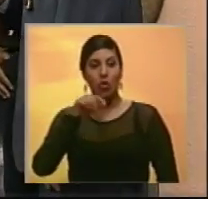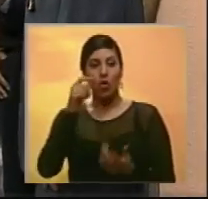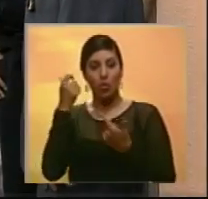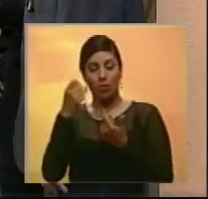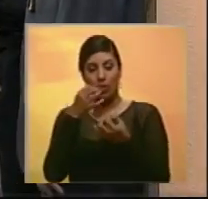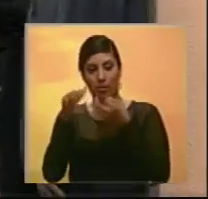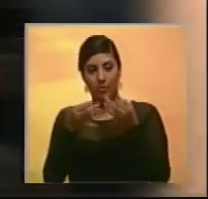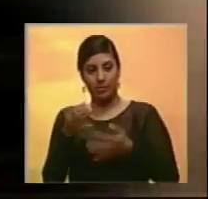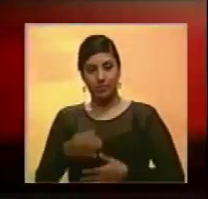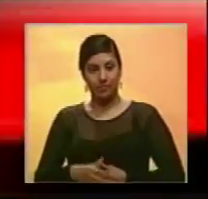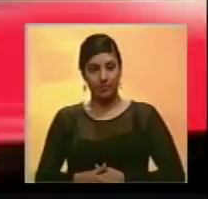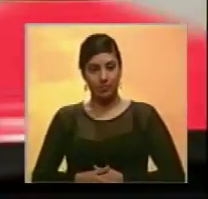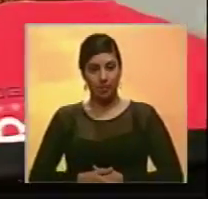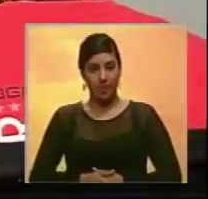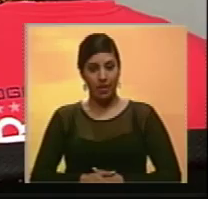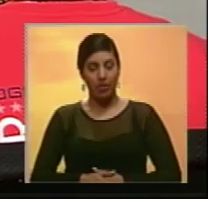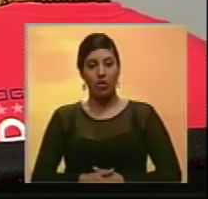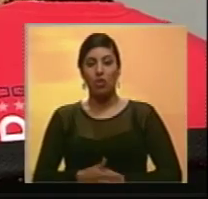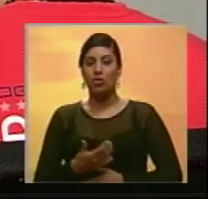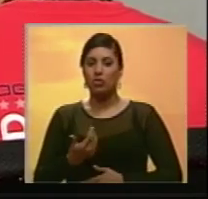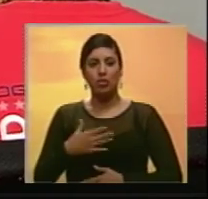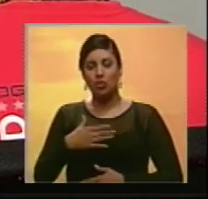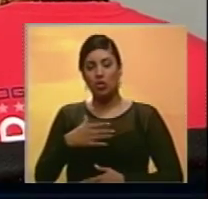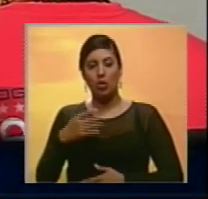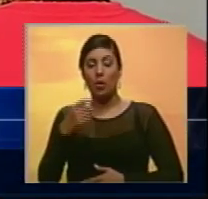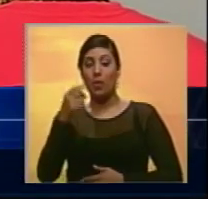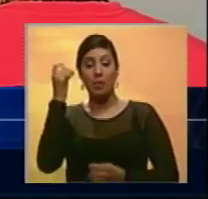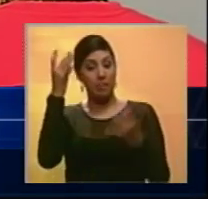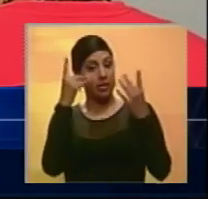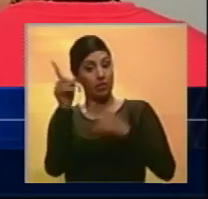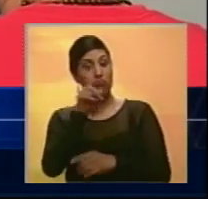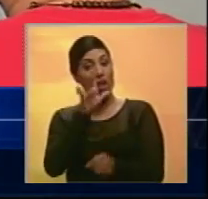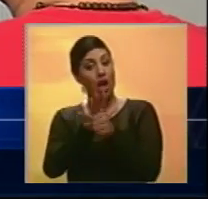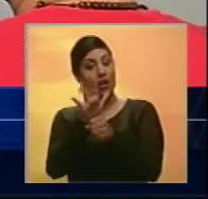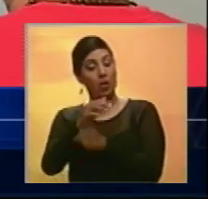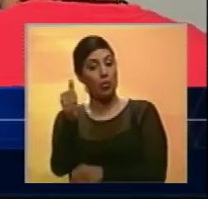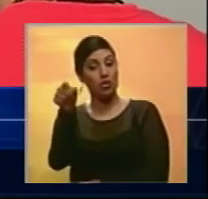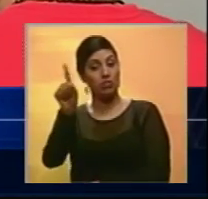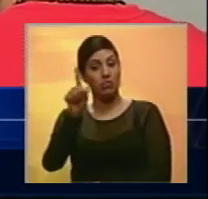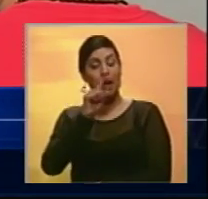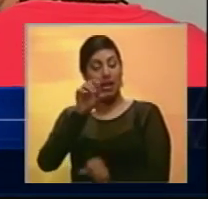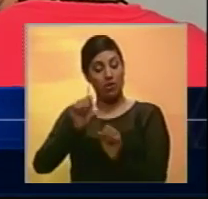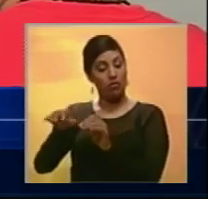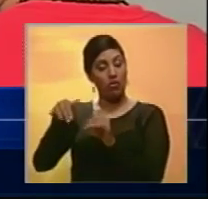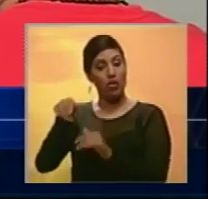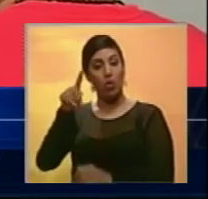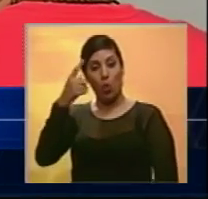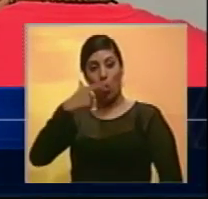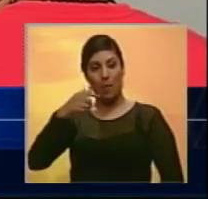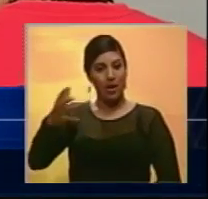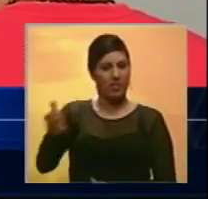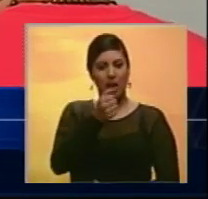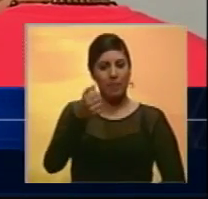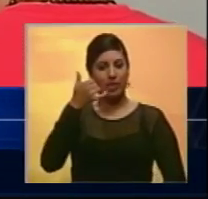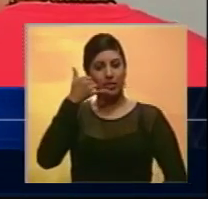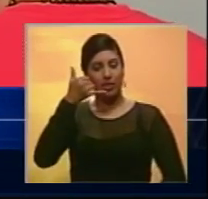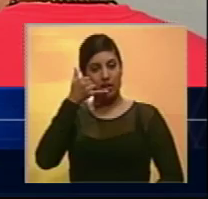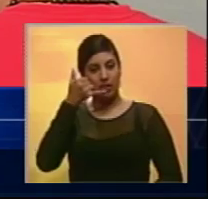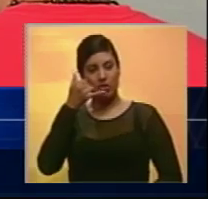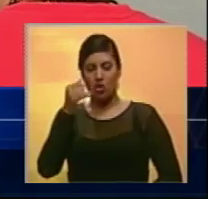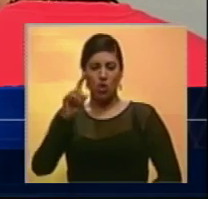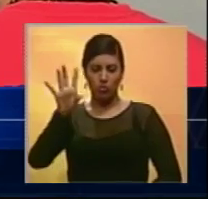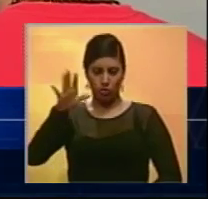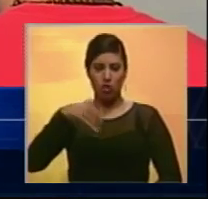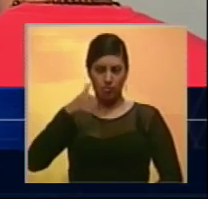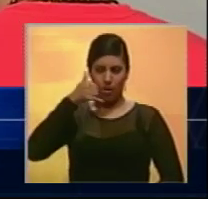esta advertencia. Que no me pusiera a inventar, que me bajara, y uno de ellos me quitó el teléfono. Me dijeron, no, yo